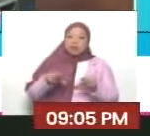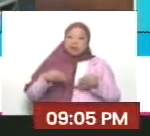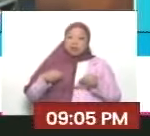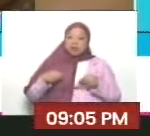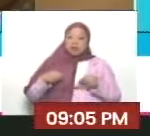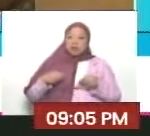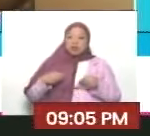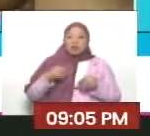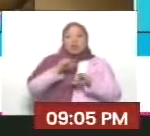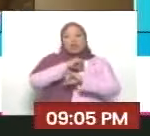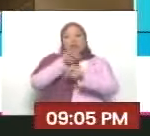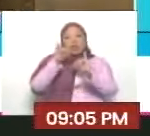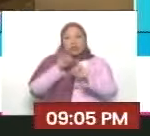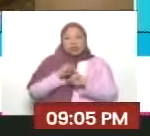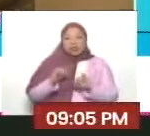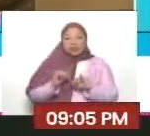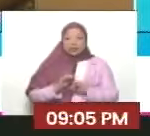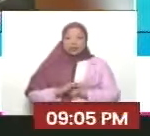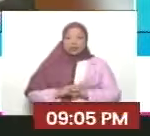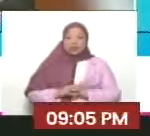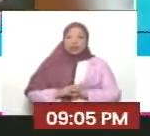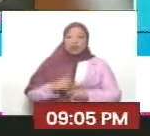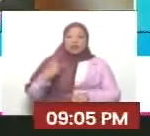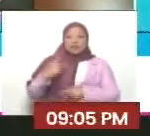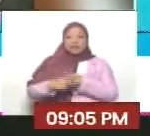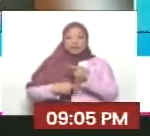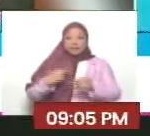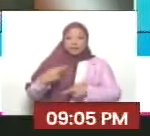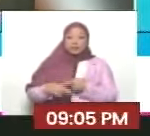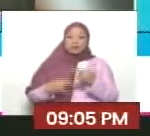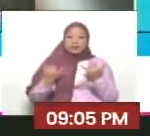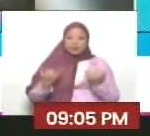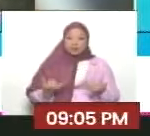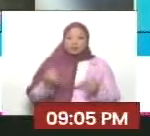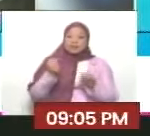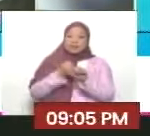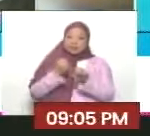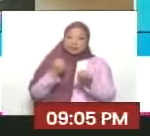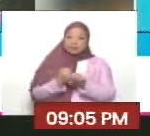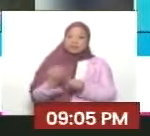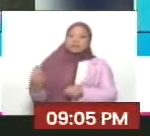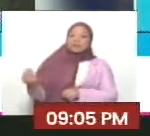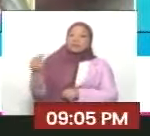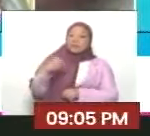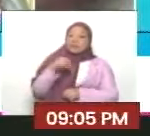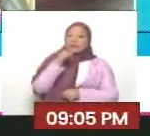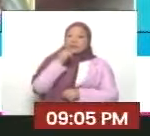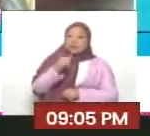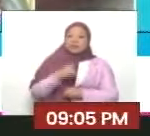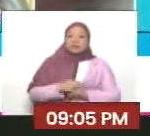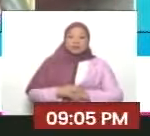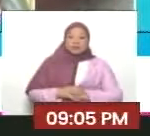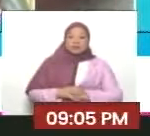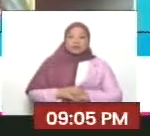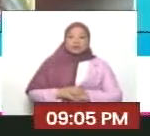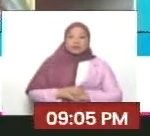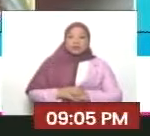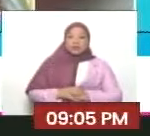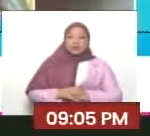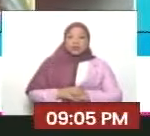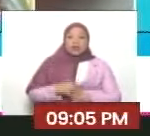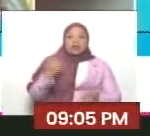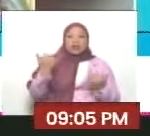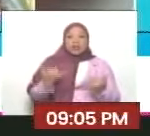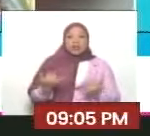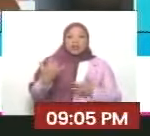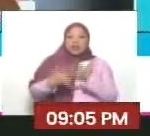eso nos hizo muy felices porque es un reconocimiento que están dándonos por lo que venimos haciendo, es